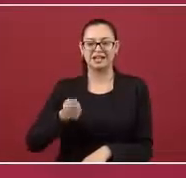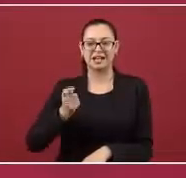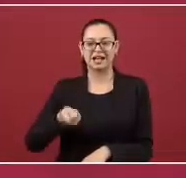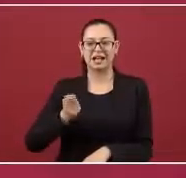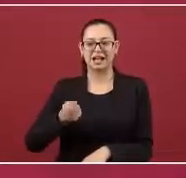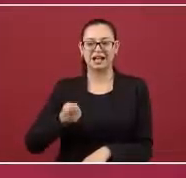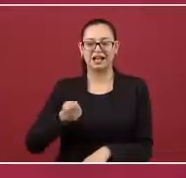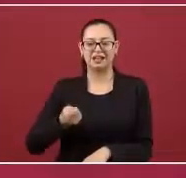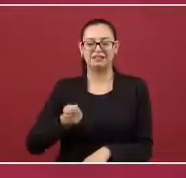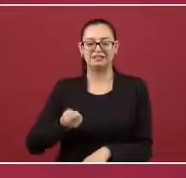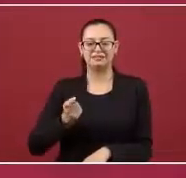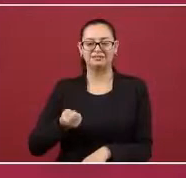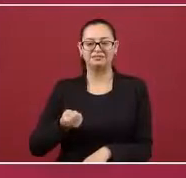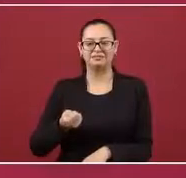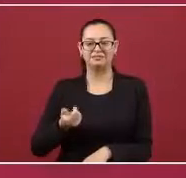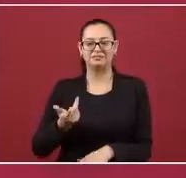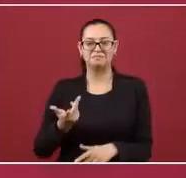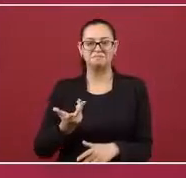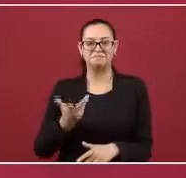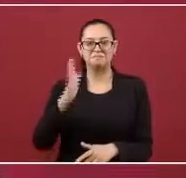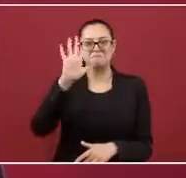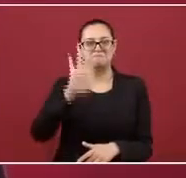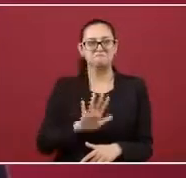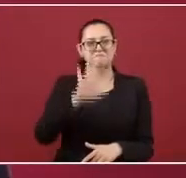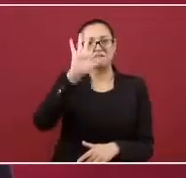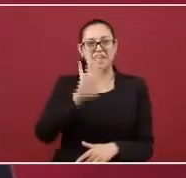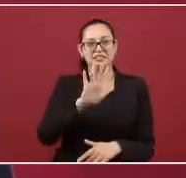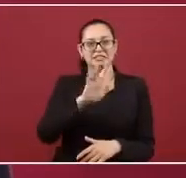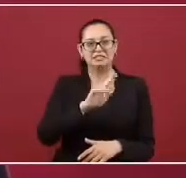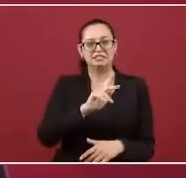una especie de colonialismo